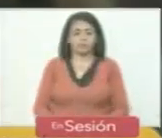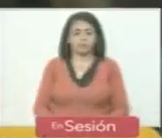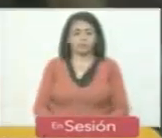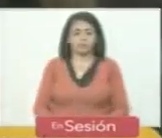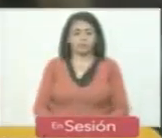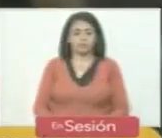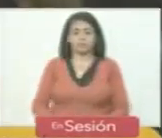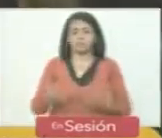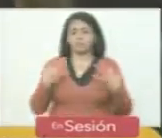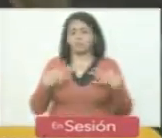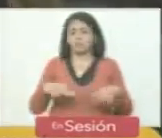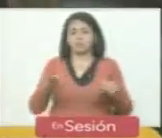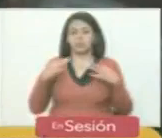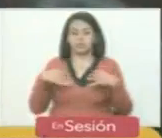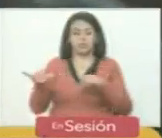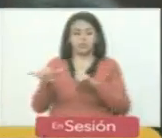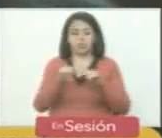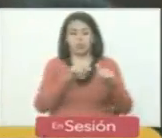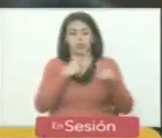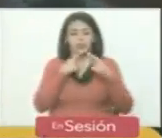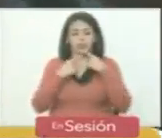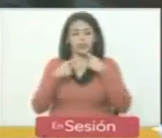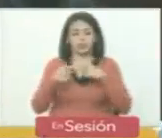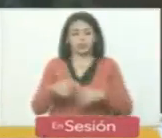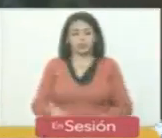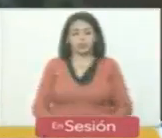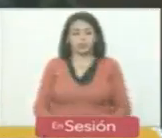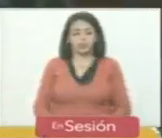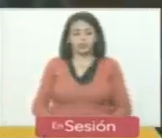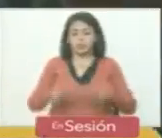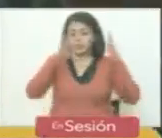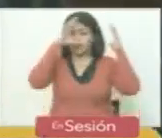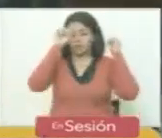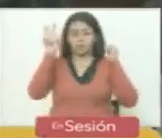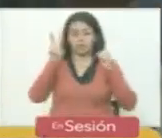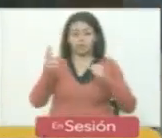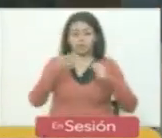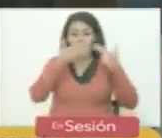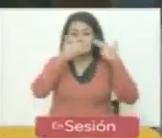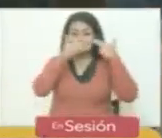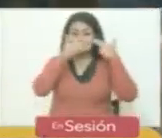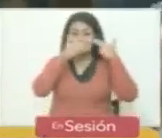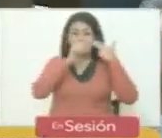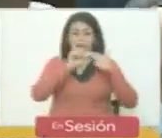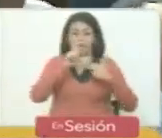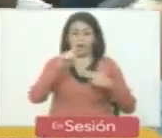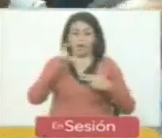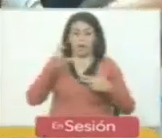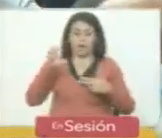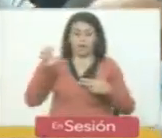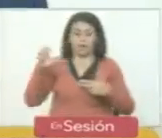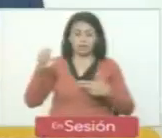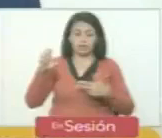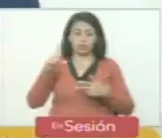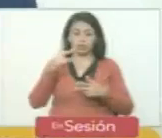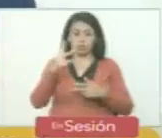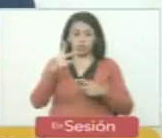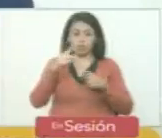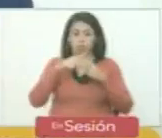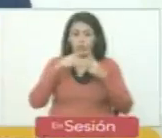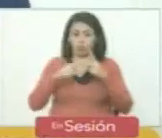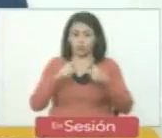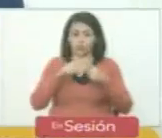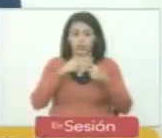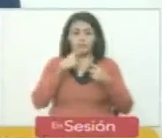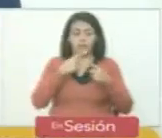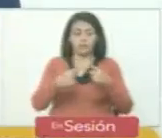Muy sencilla, igual que como dijimos con el diplomático venezolano secuestrado, Alex Saab. Dos cosas le vamos a decir.